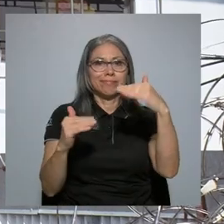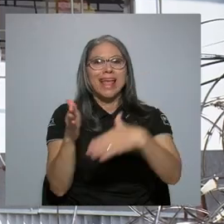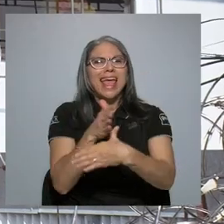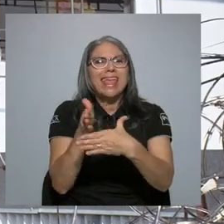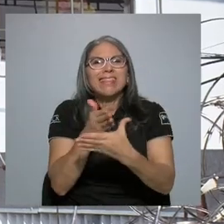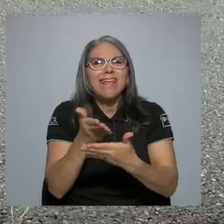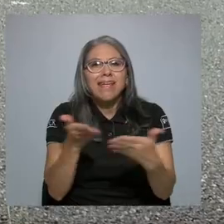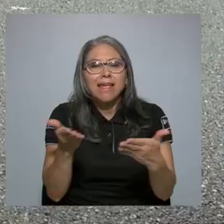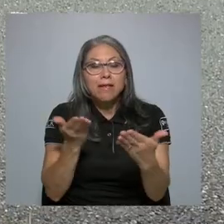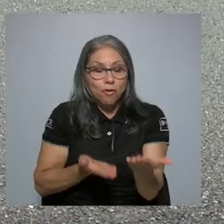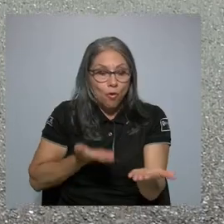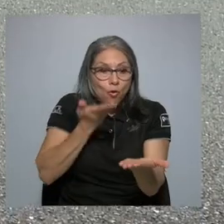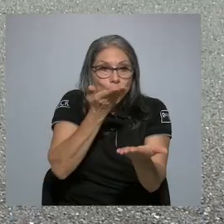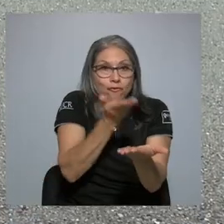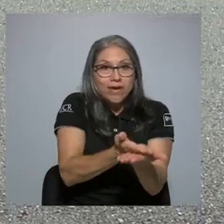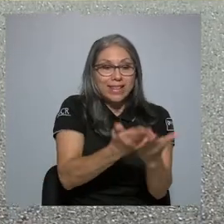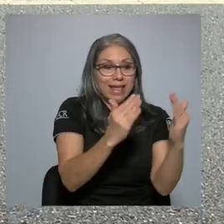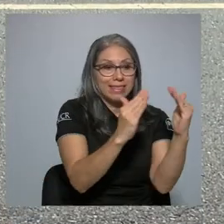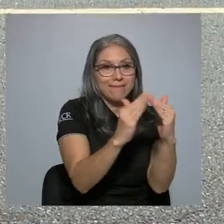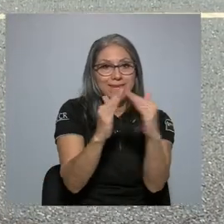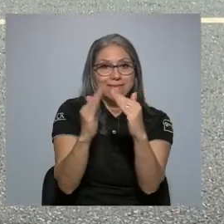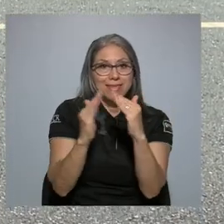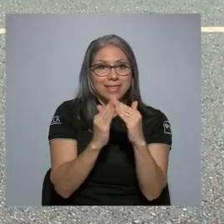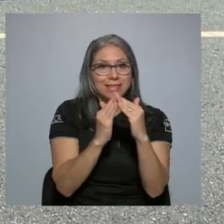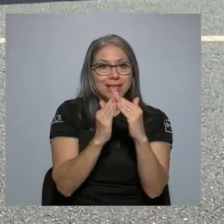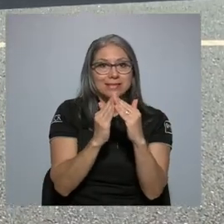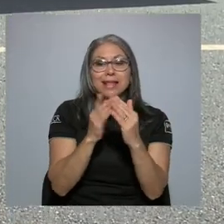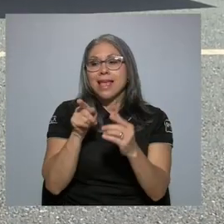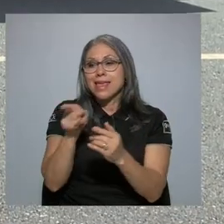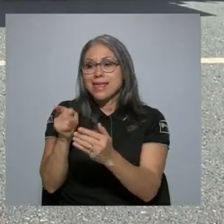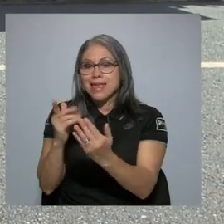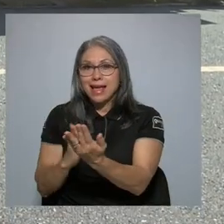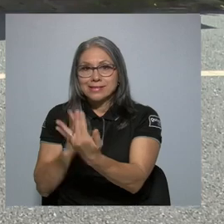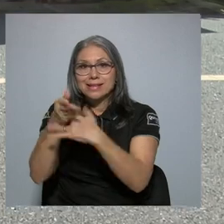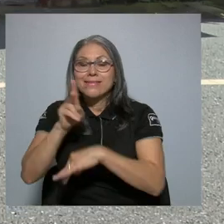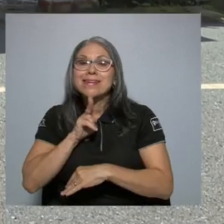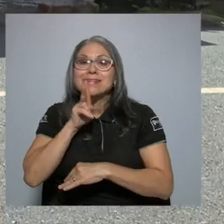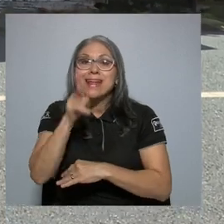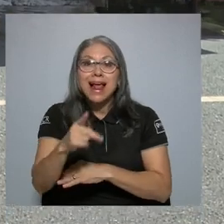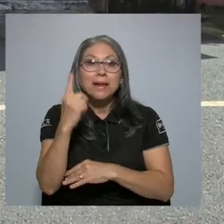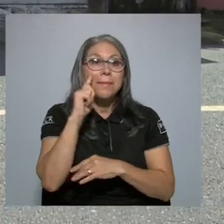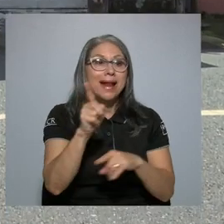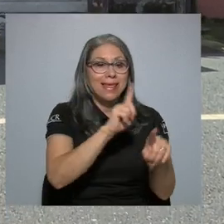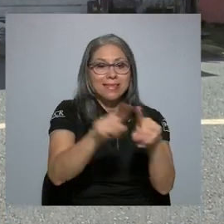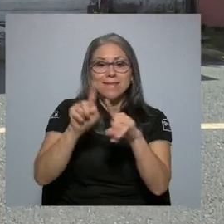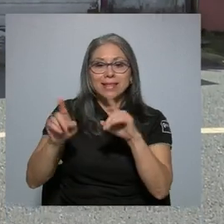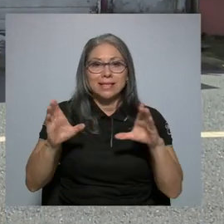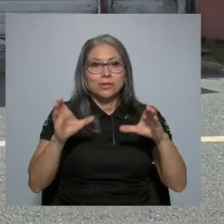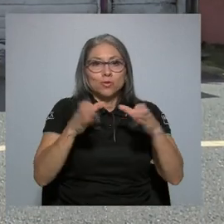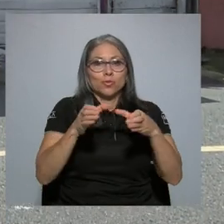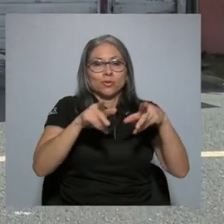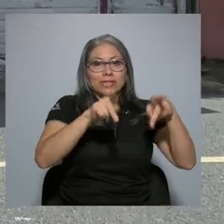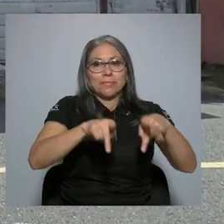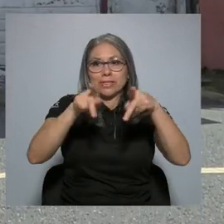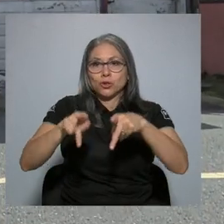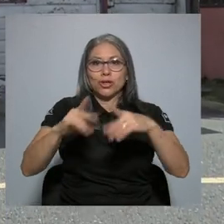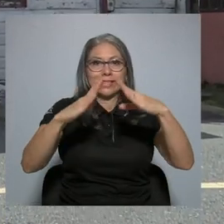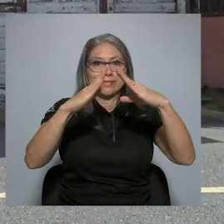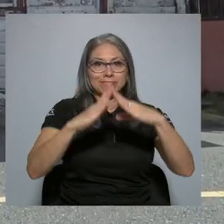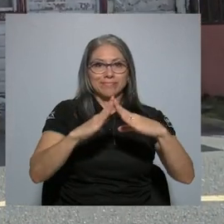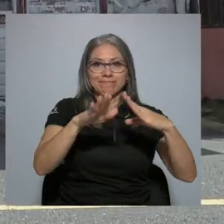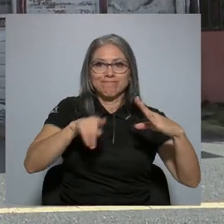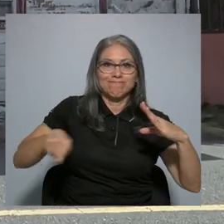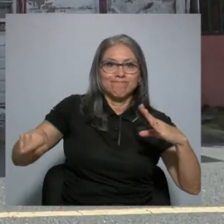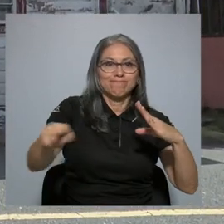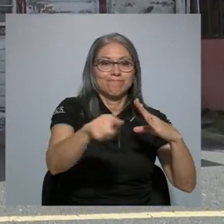de viviendas y la accesibilidad real para diversos segmentos de la población. Es decir, en muchos